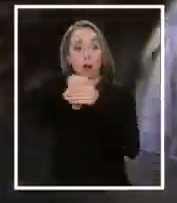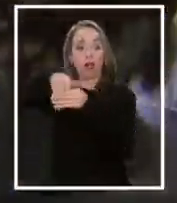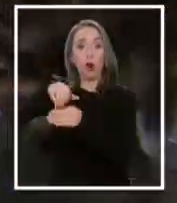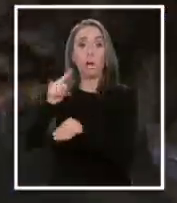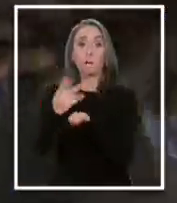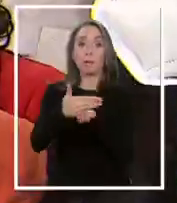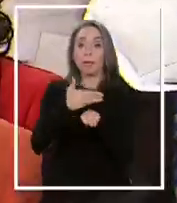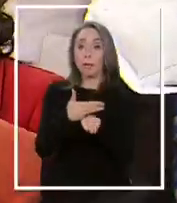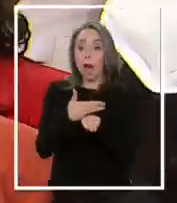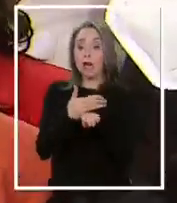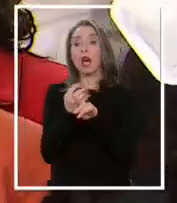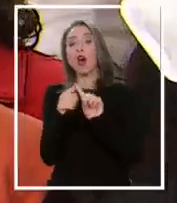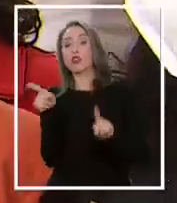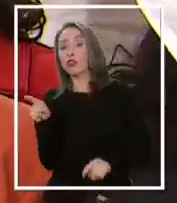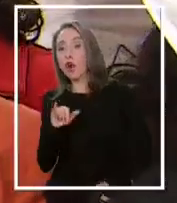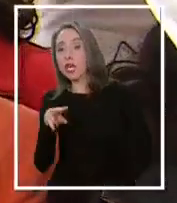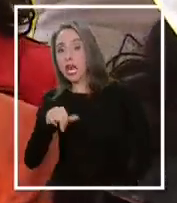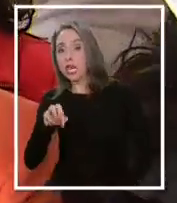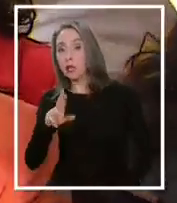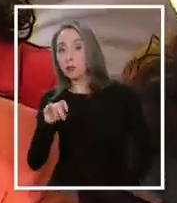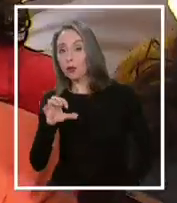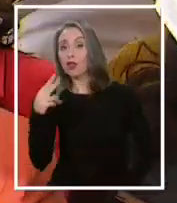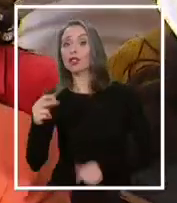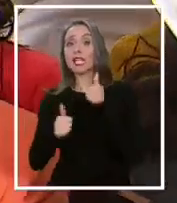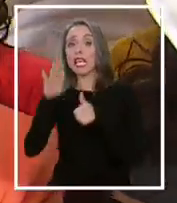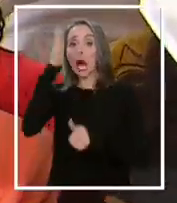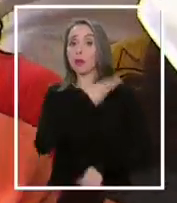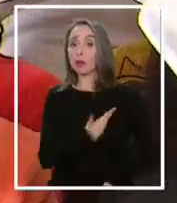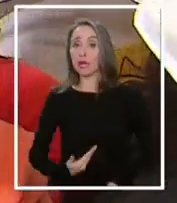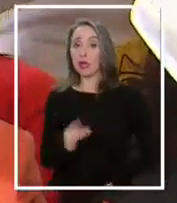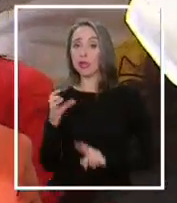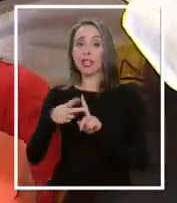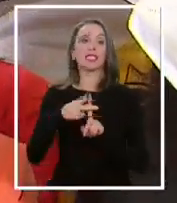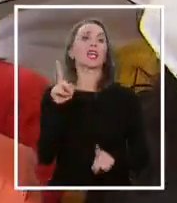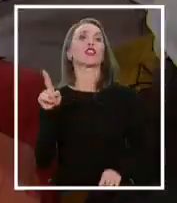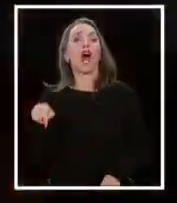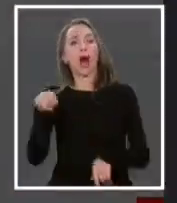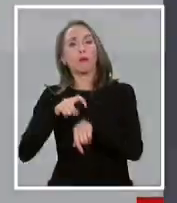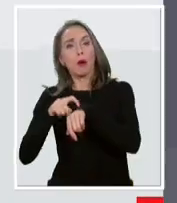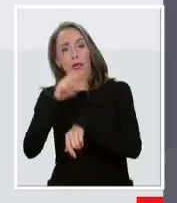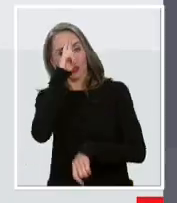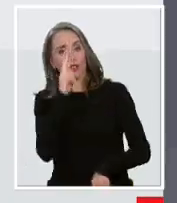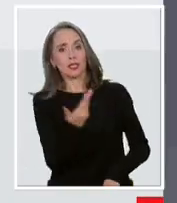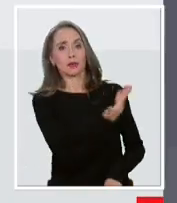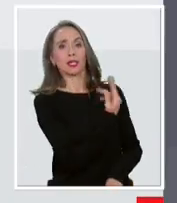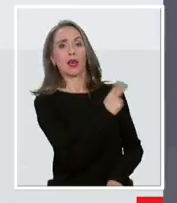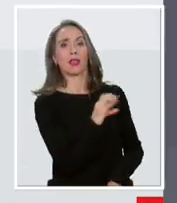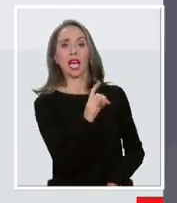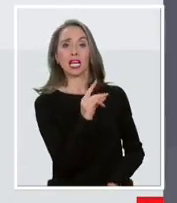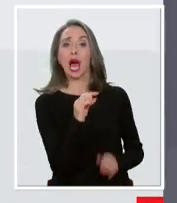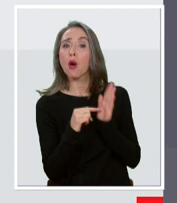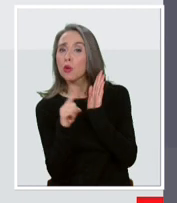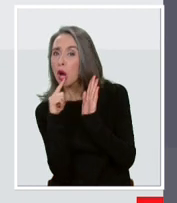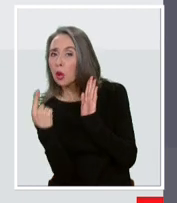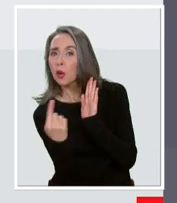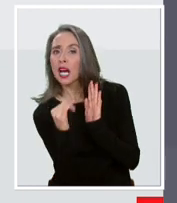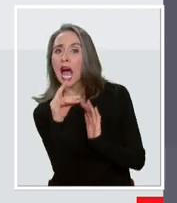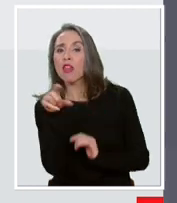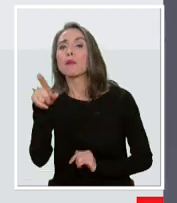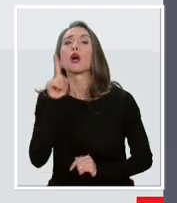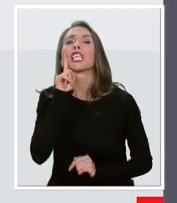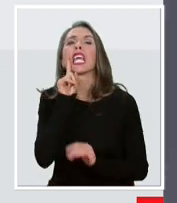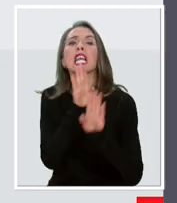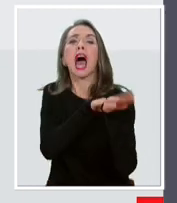otro mecanismo eliana produce la candidata presidencial delante en la última encuesta cadena de intención de voto-